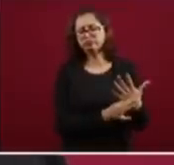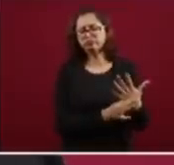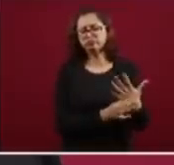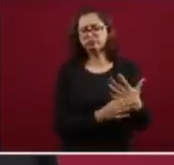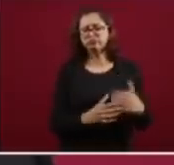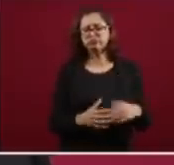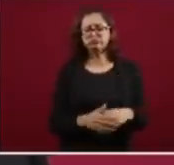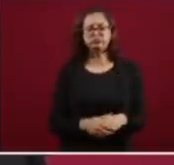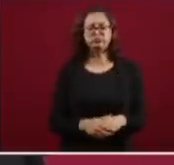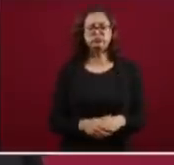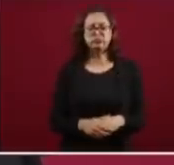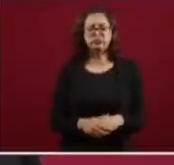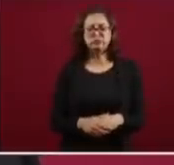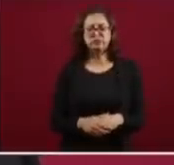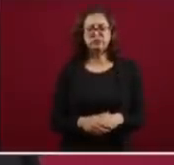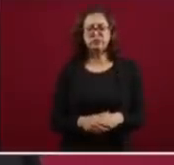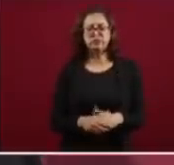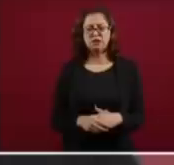analistas